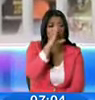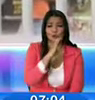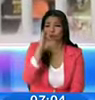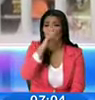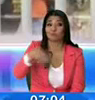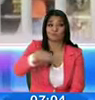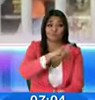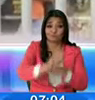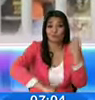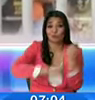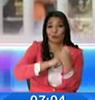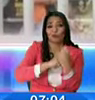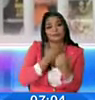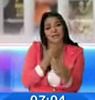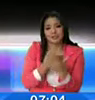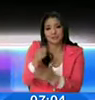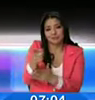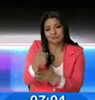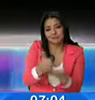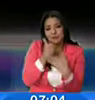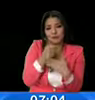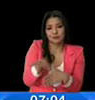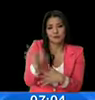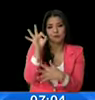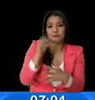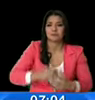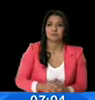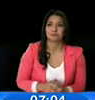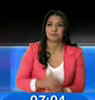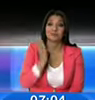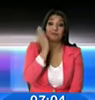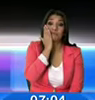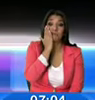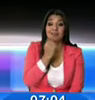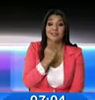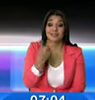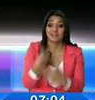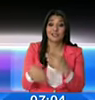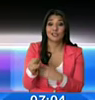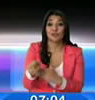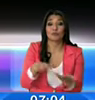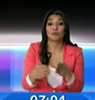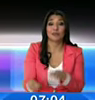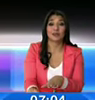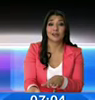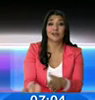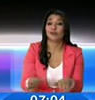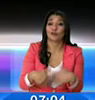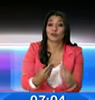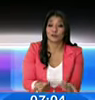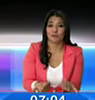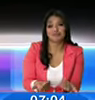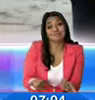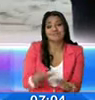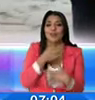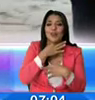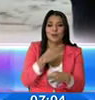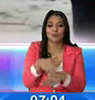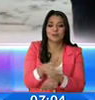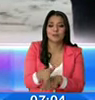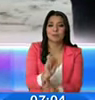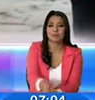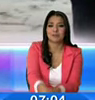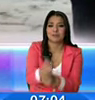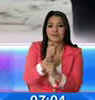apoyo, el contingente que se dio. Su madre dijo que su hijo murió haciendo lo que era la pasión de su vida, pescando, por lo que